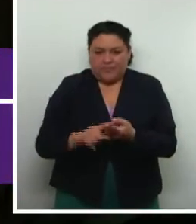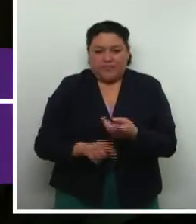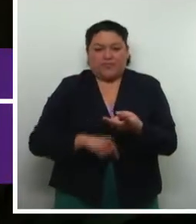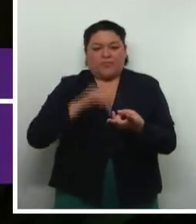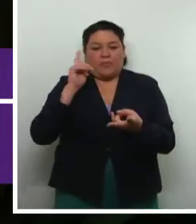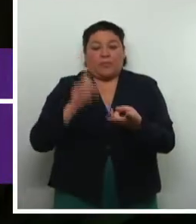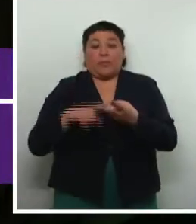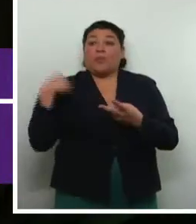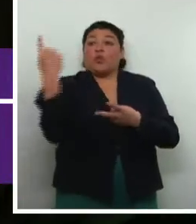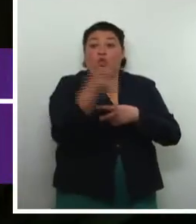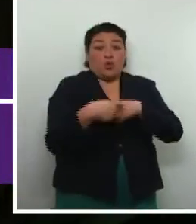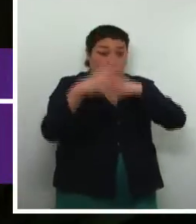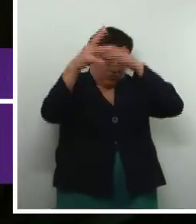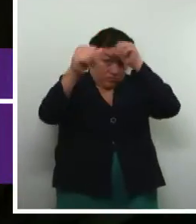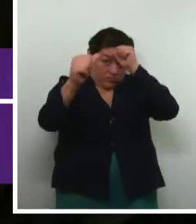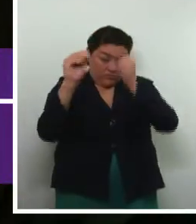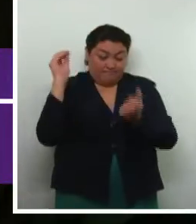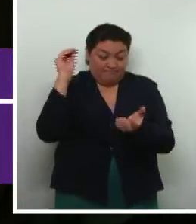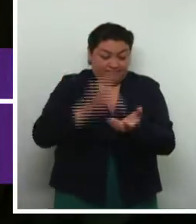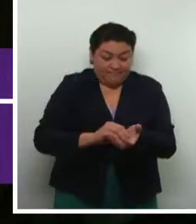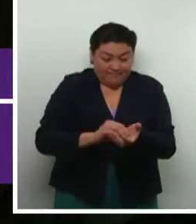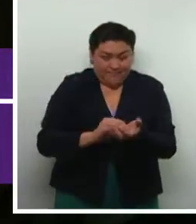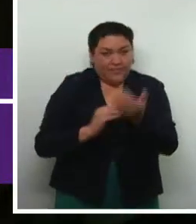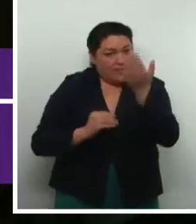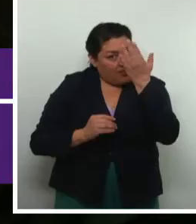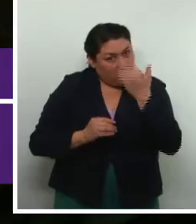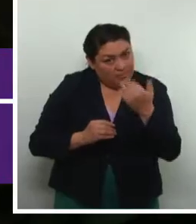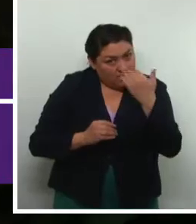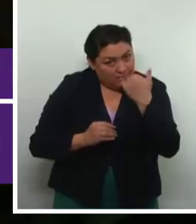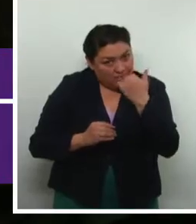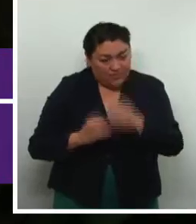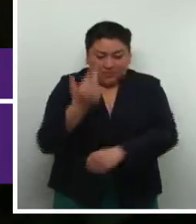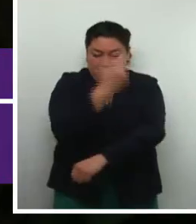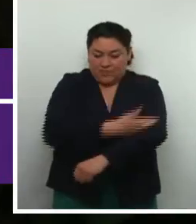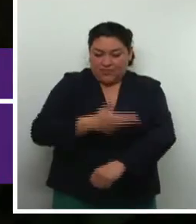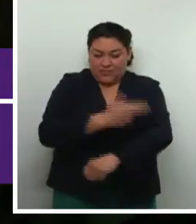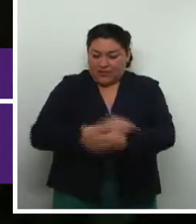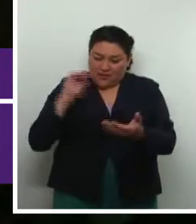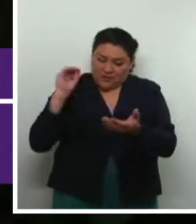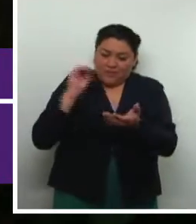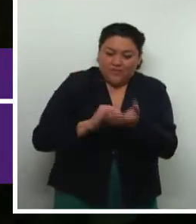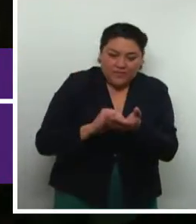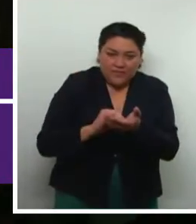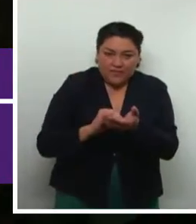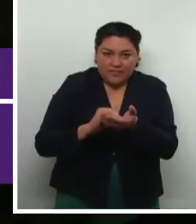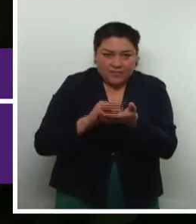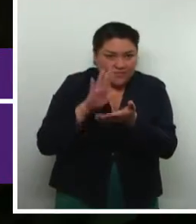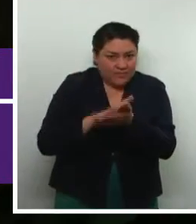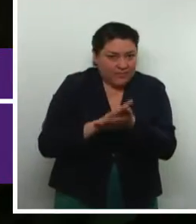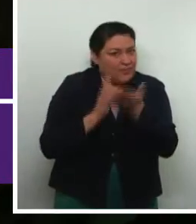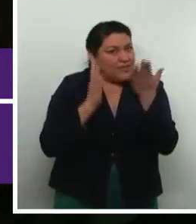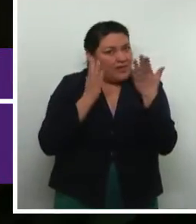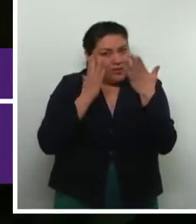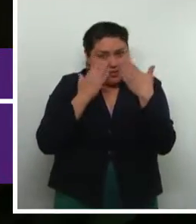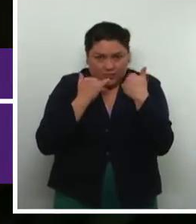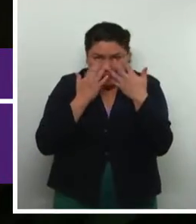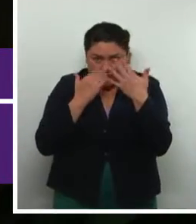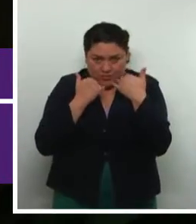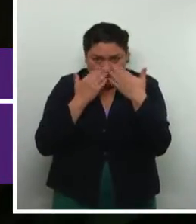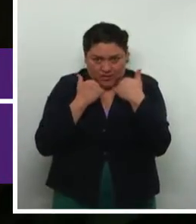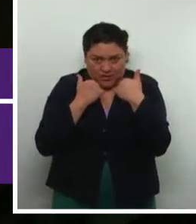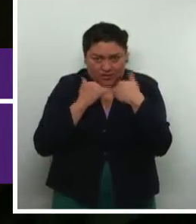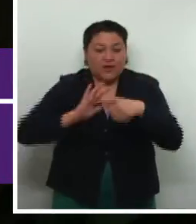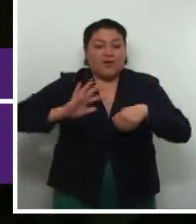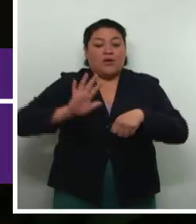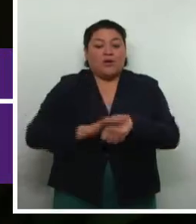está escrito y en un procedimiento que no está escrito, porque esto ha sido producto de lo